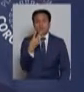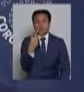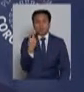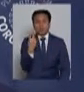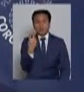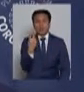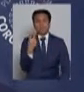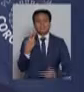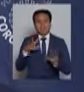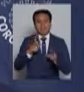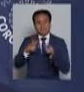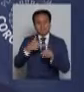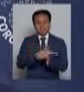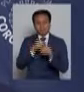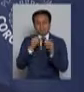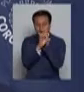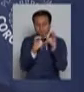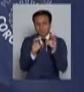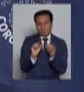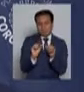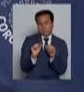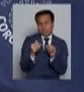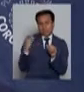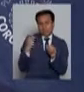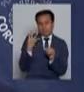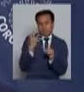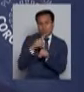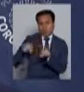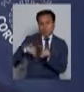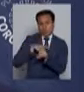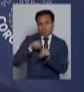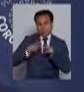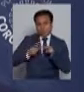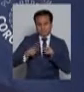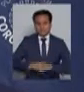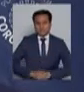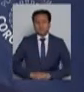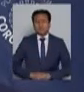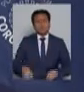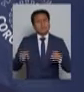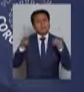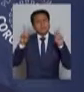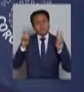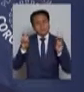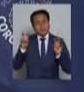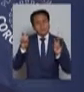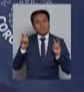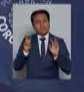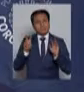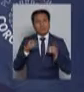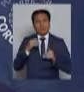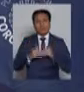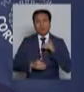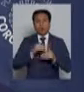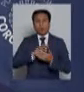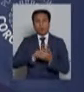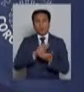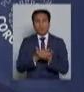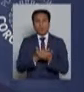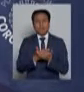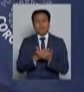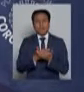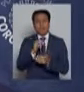3.442 fueron hechos en las últimas 24 horas. En relación a la evolución